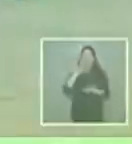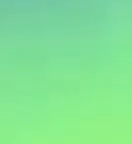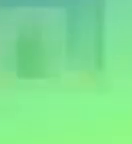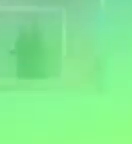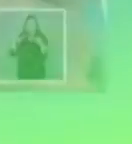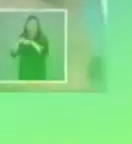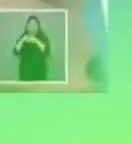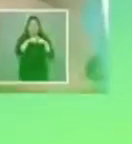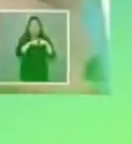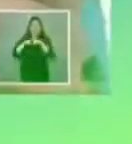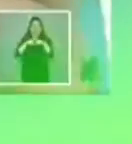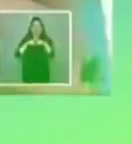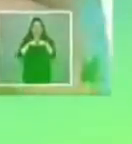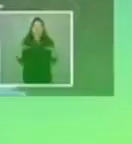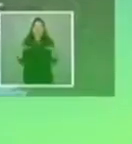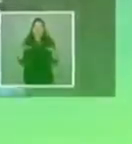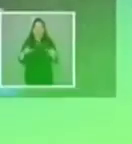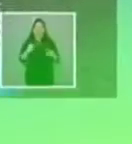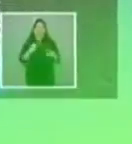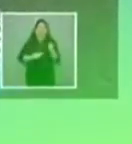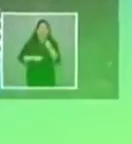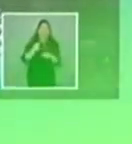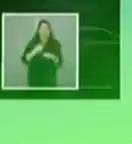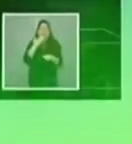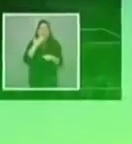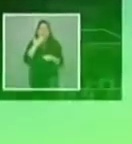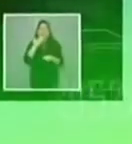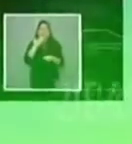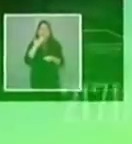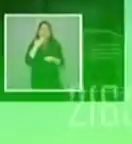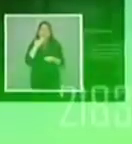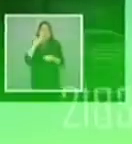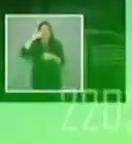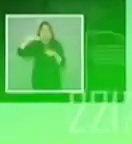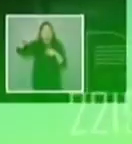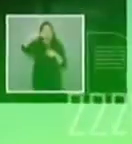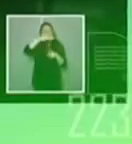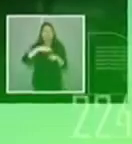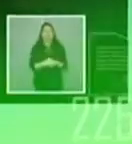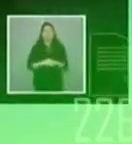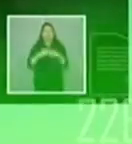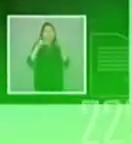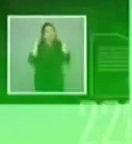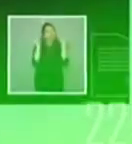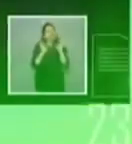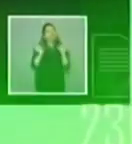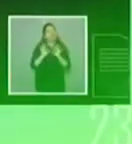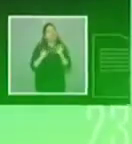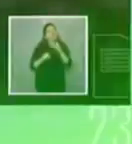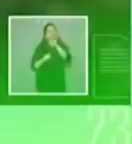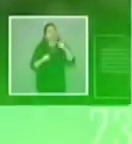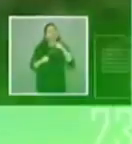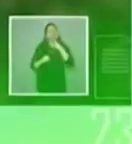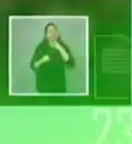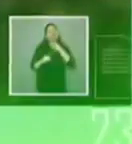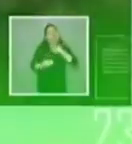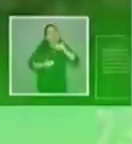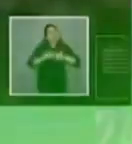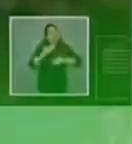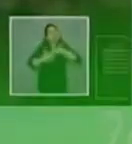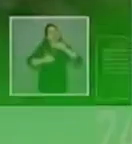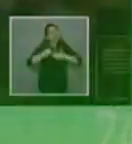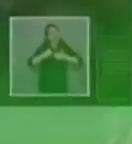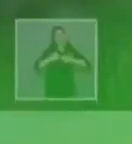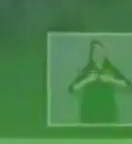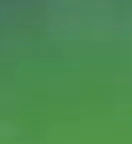ahorro en el proceso se traduce en alimentar la cadena de valor a los mismos recicladores. Y por otro lado también constantemente estamos